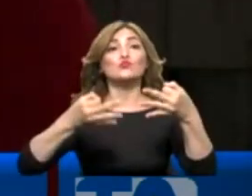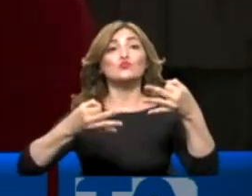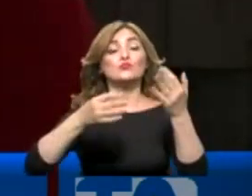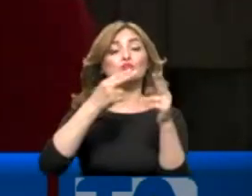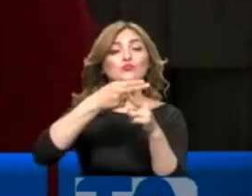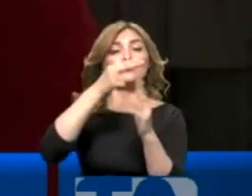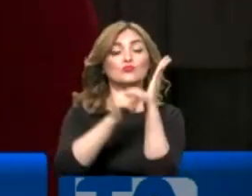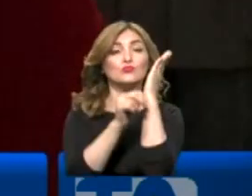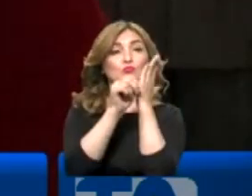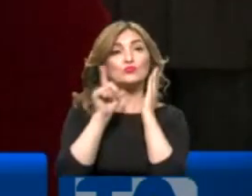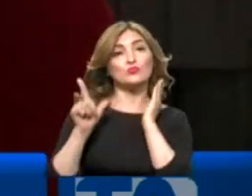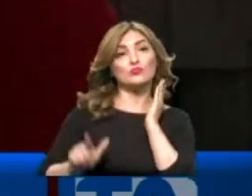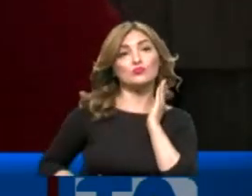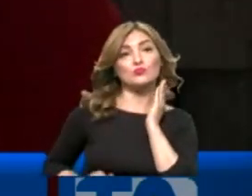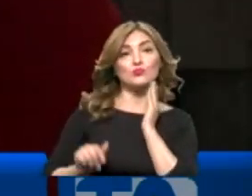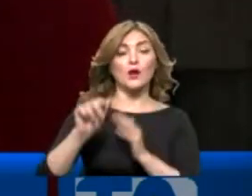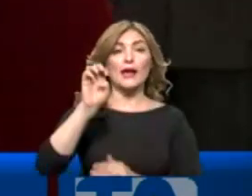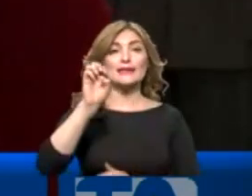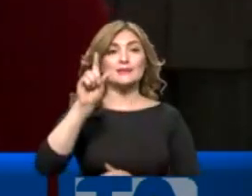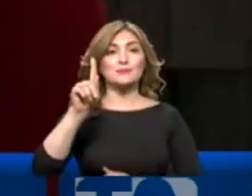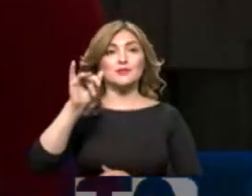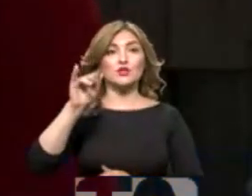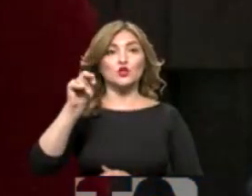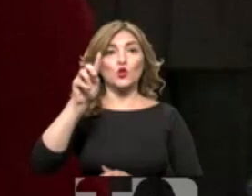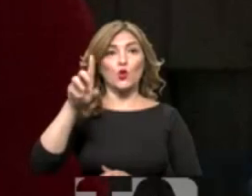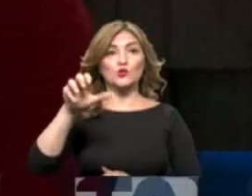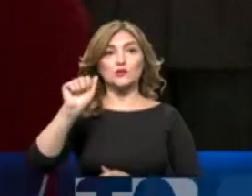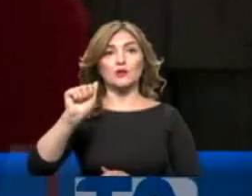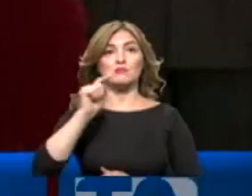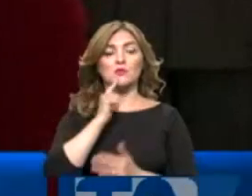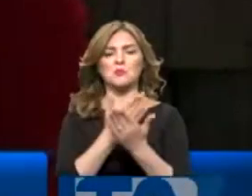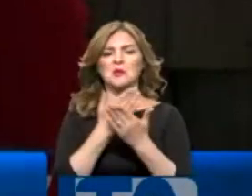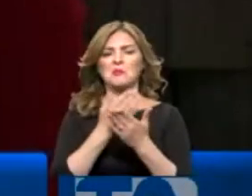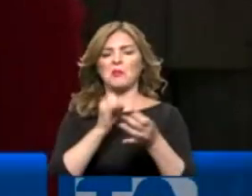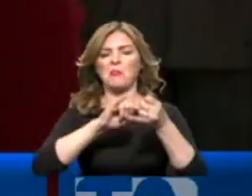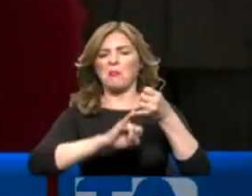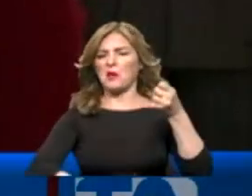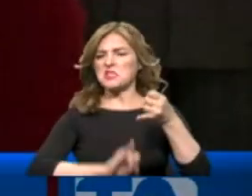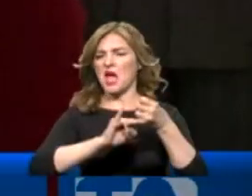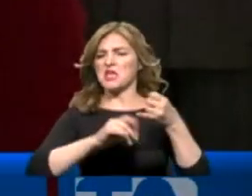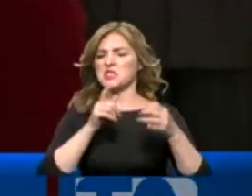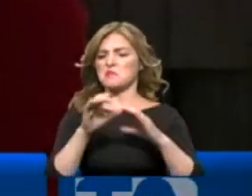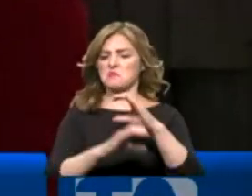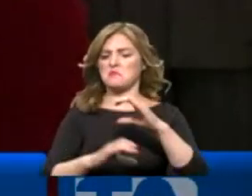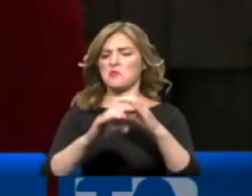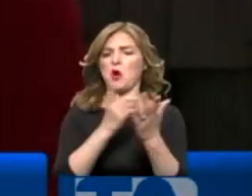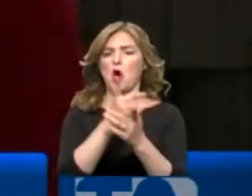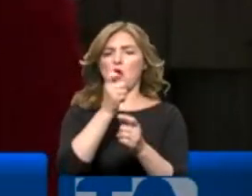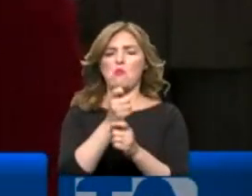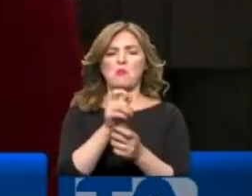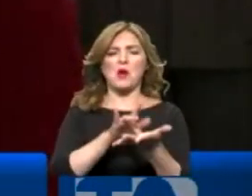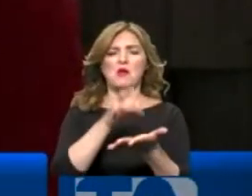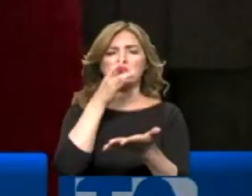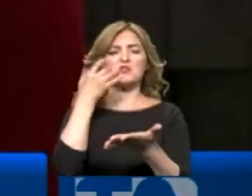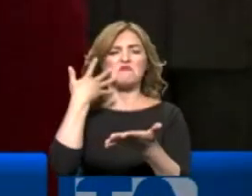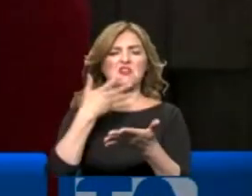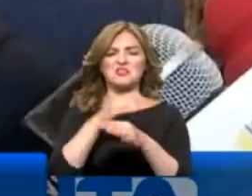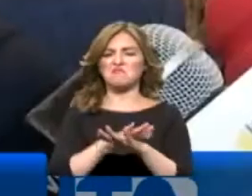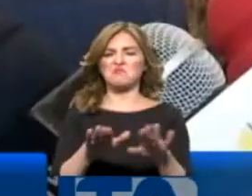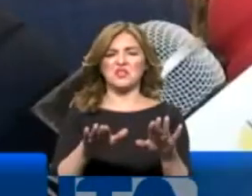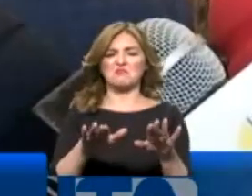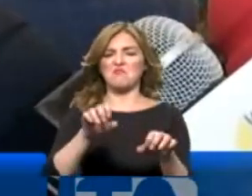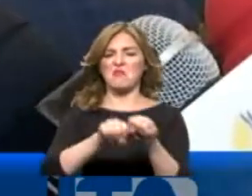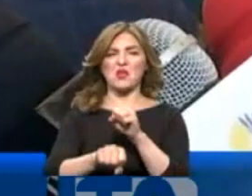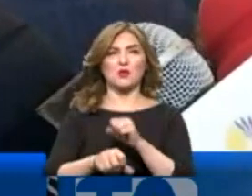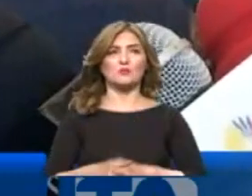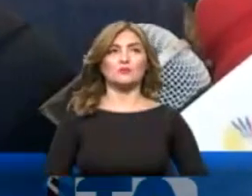de la ex ministra de Salud, Verónica Espinosa, señalada por las pruebas de VIH y por la presunta compra de medicamentos caducados. Me